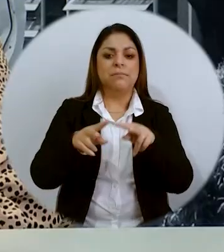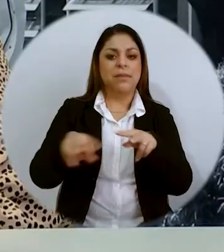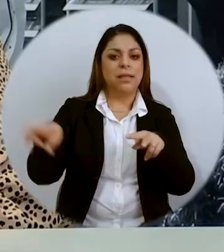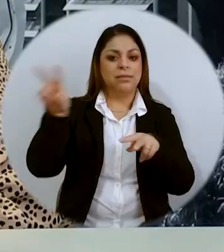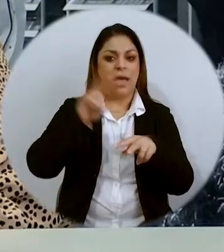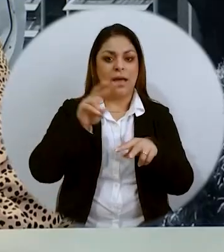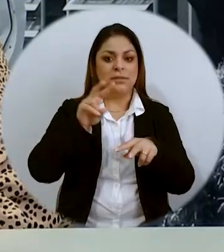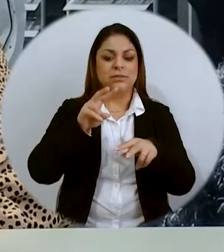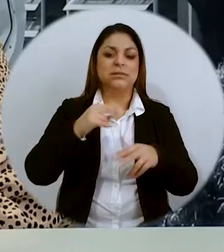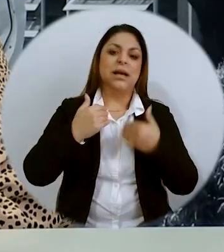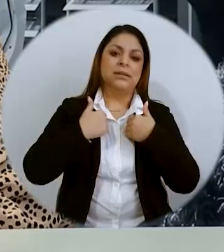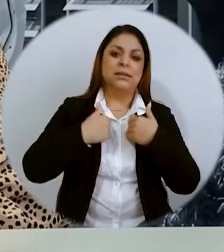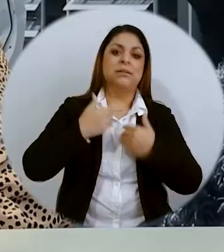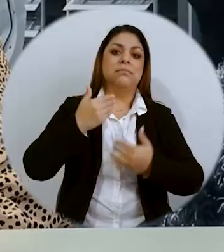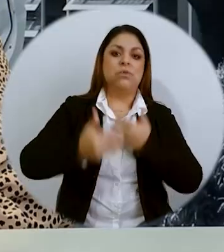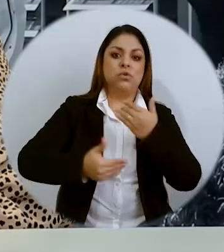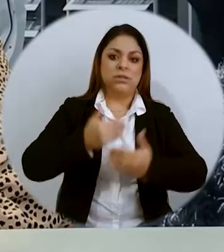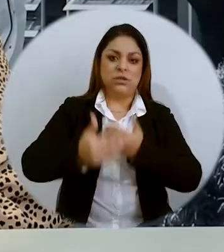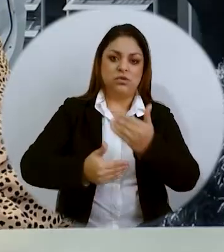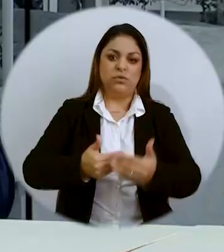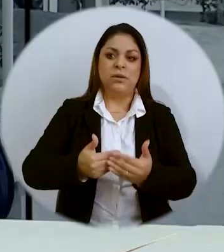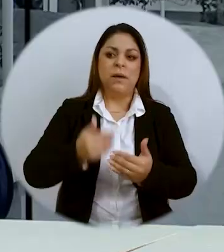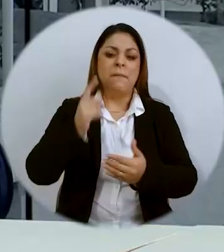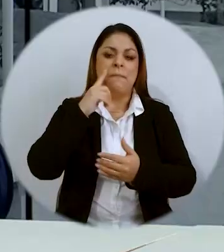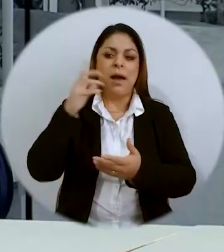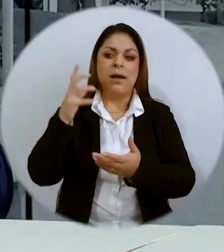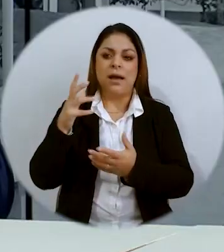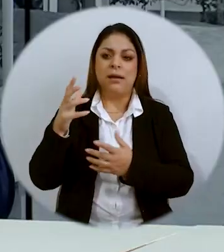ventajas, a tener procesos de apropiación,